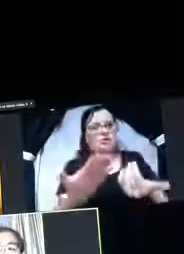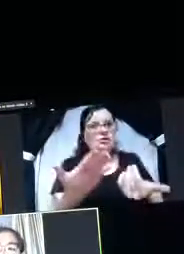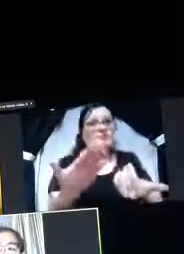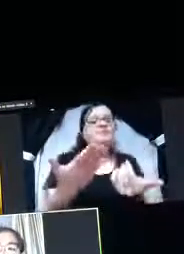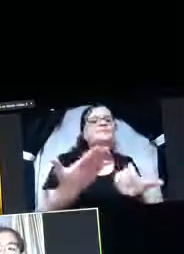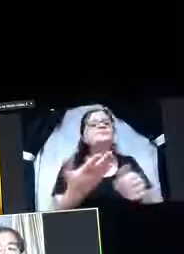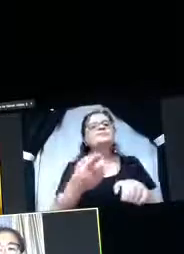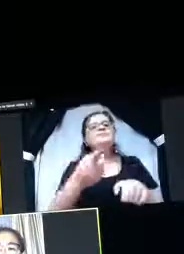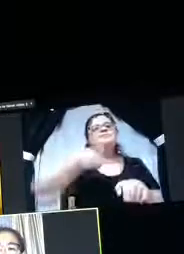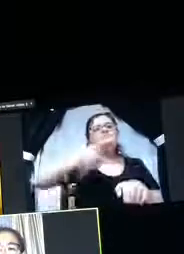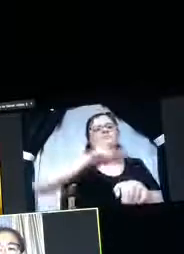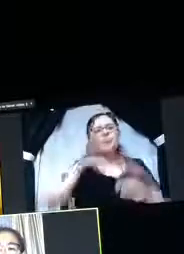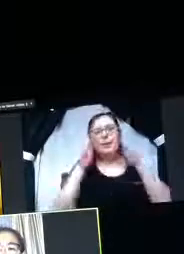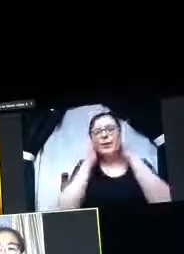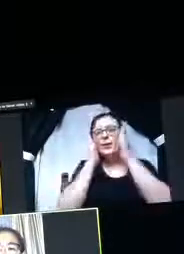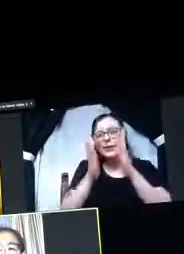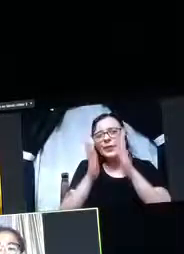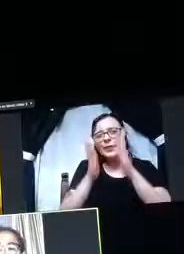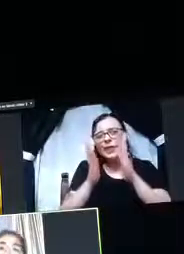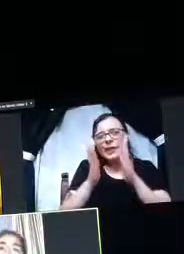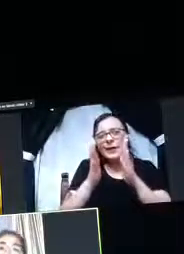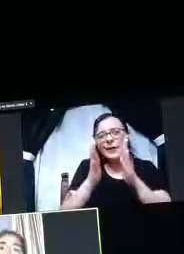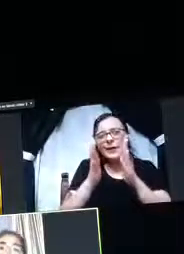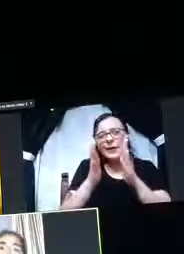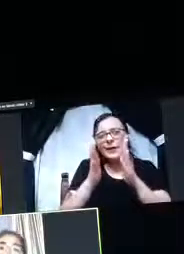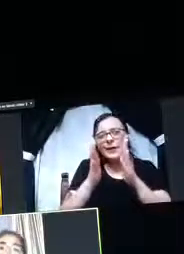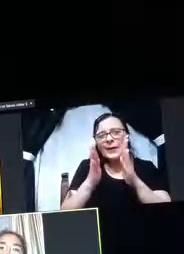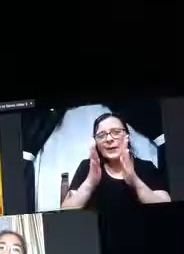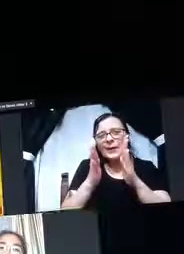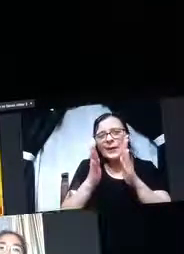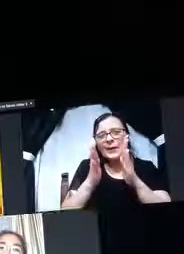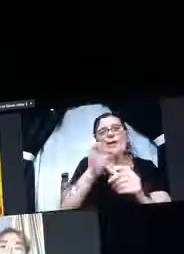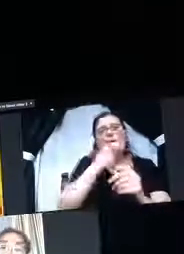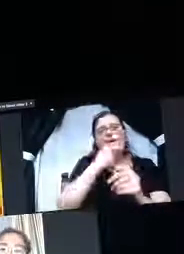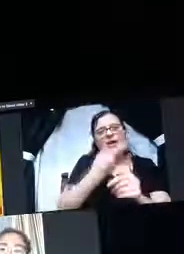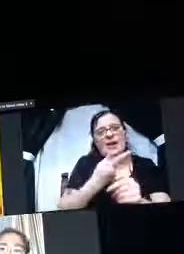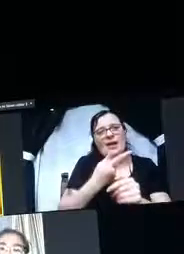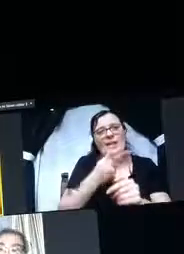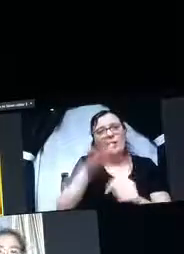hasta perfiles más específicos, o sea, el sordo puro, ¿no?